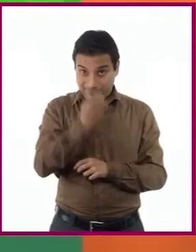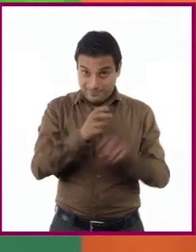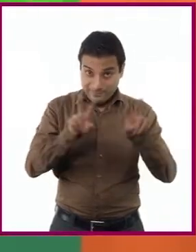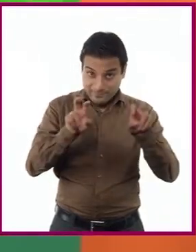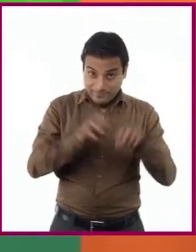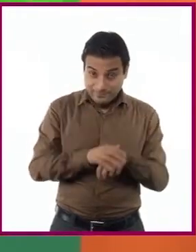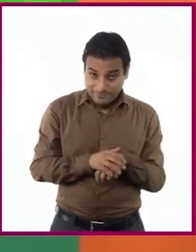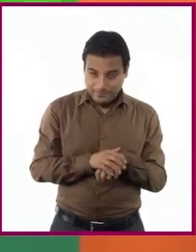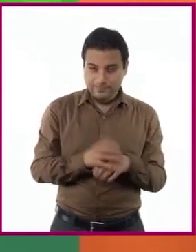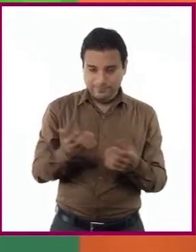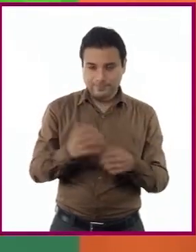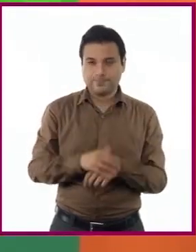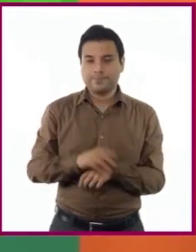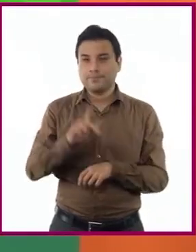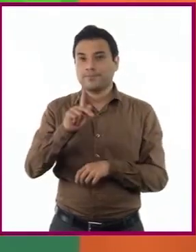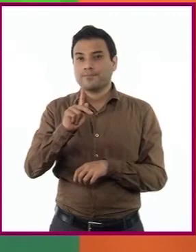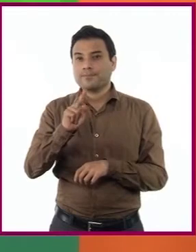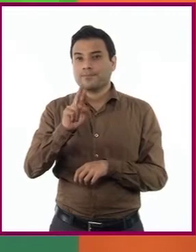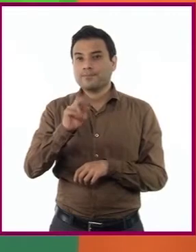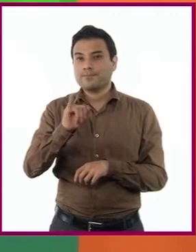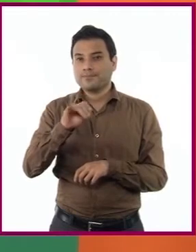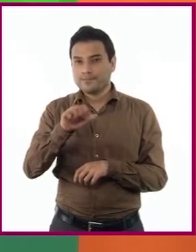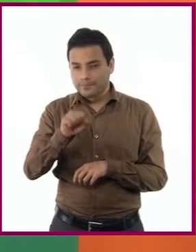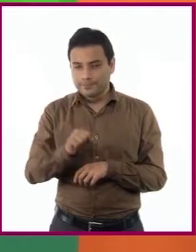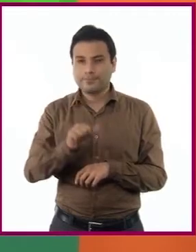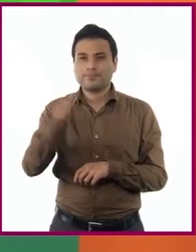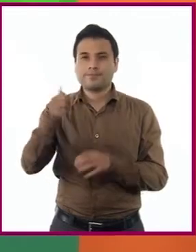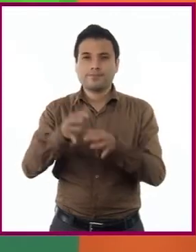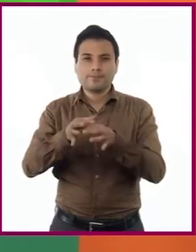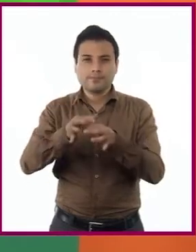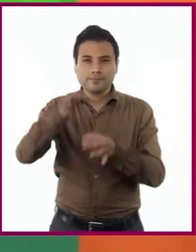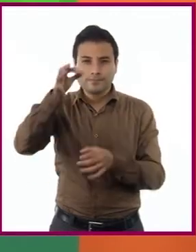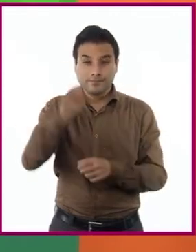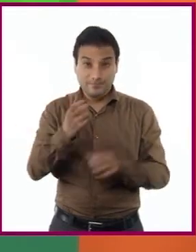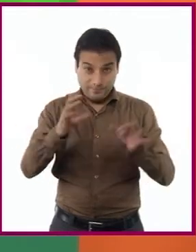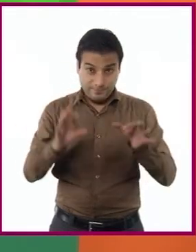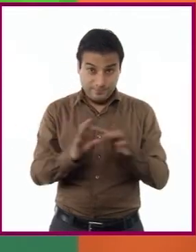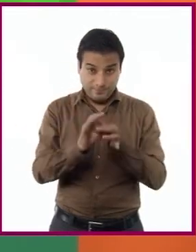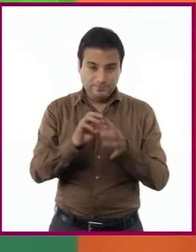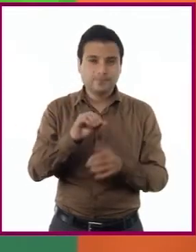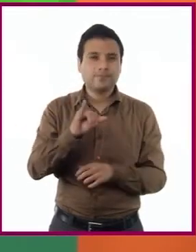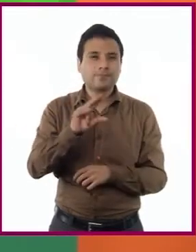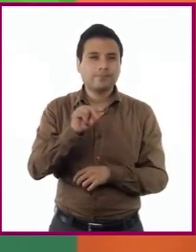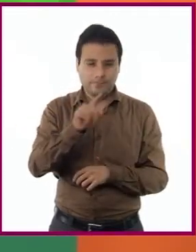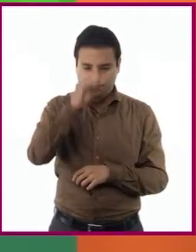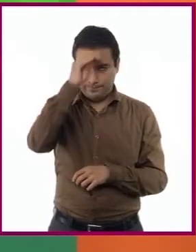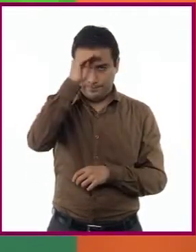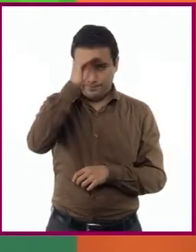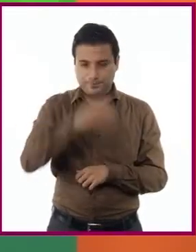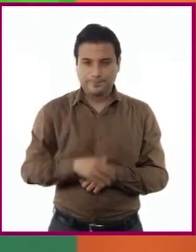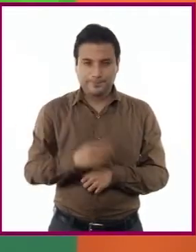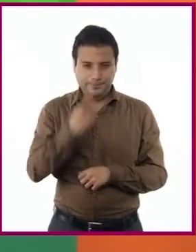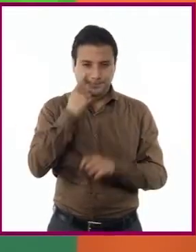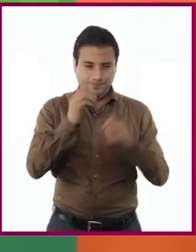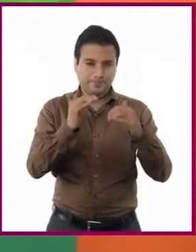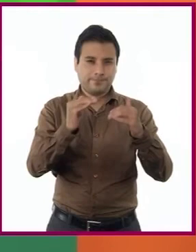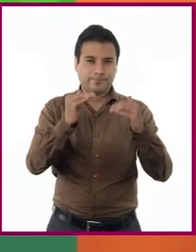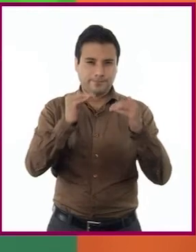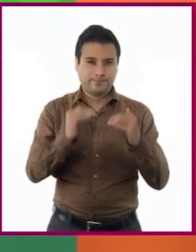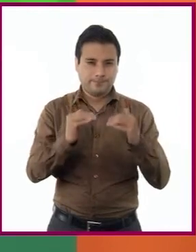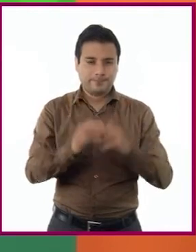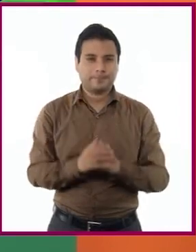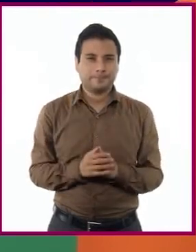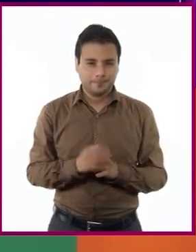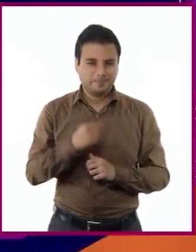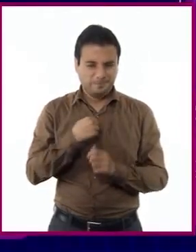eso christmas y el volumen de los cilindros a continuación los guiará a realizar esto